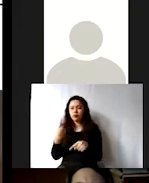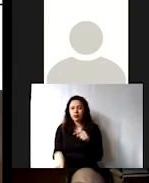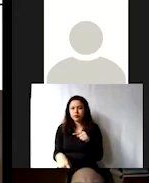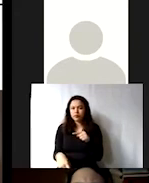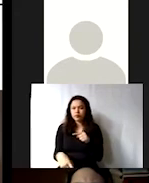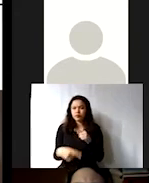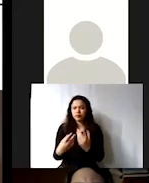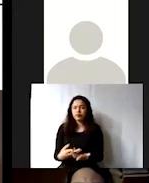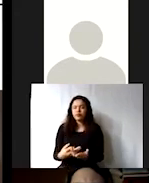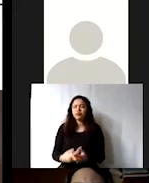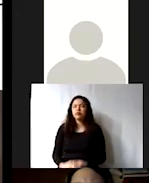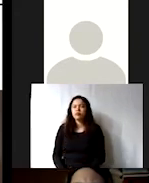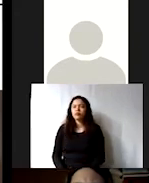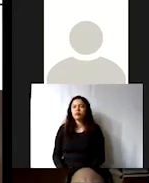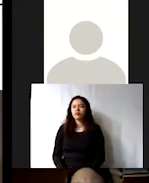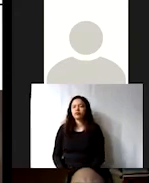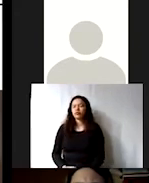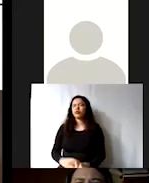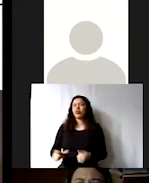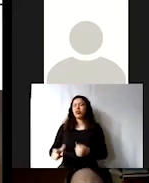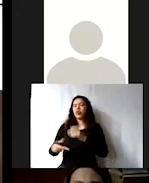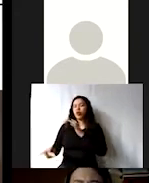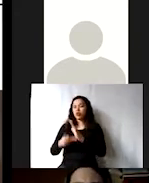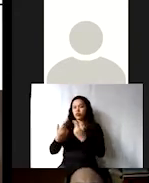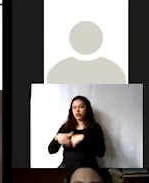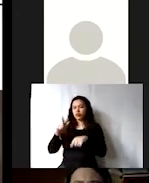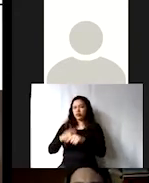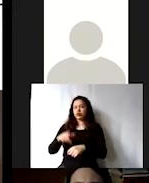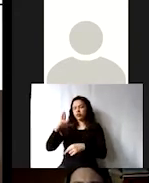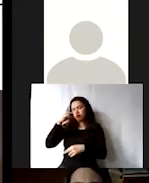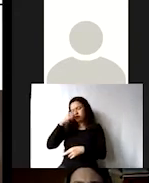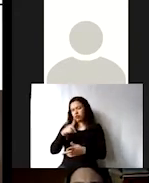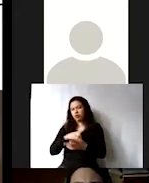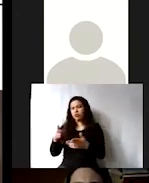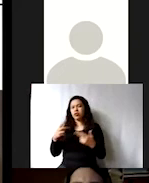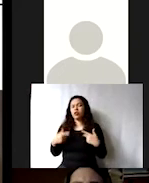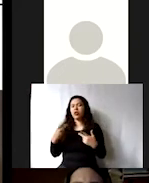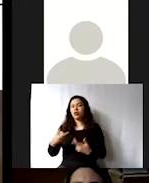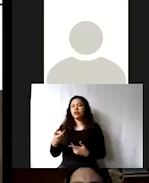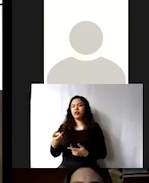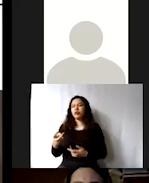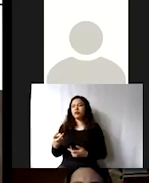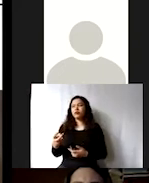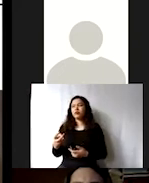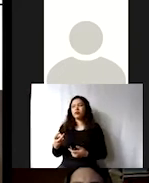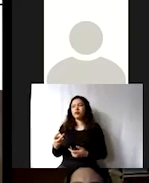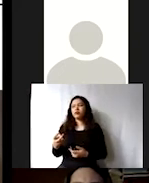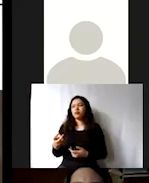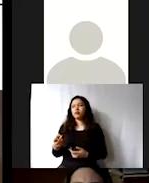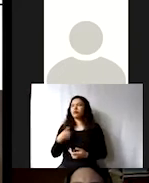la situación de una resocialización, sino más bien la restitución de derechos, porque todo esto he